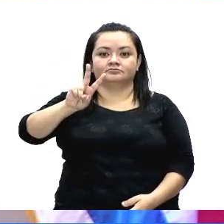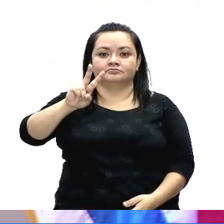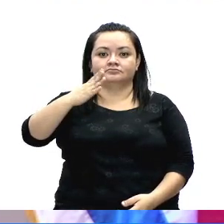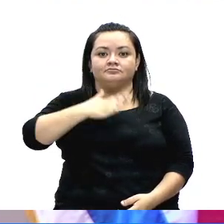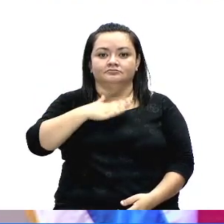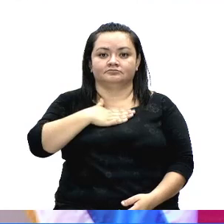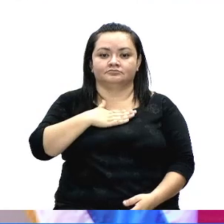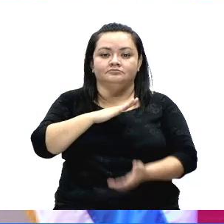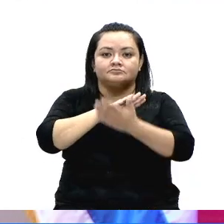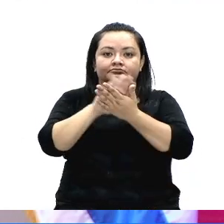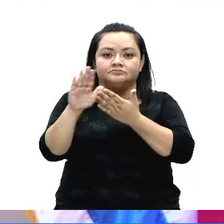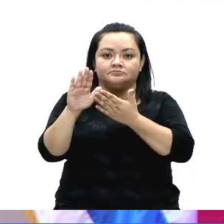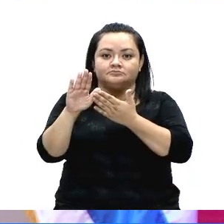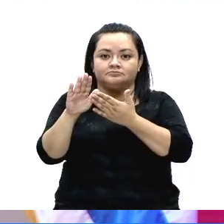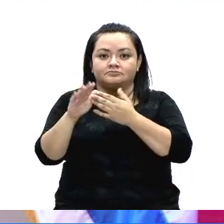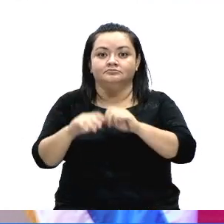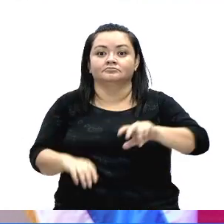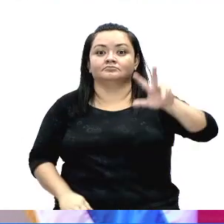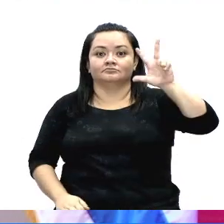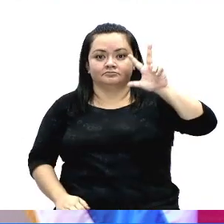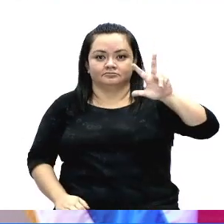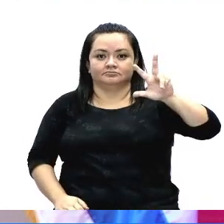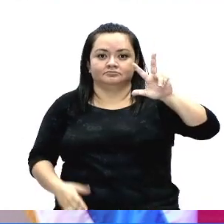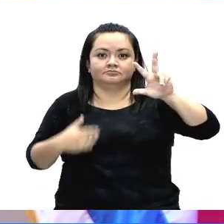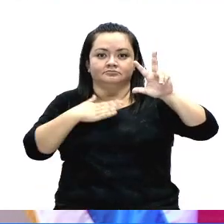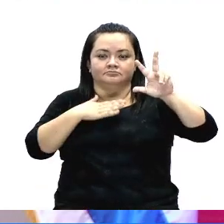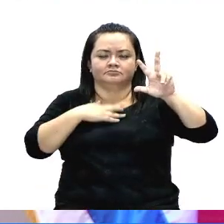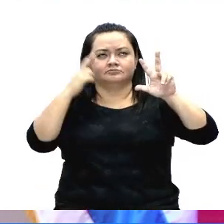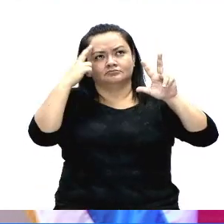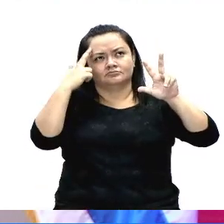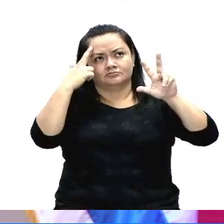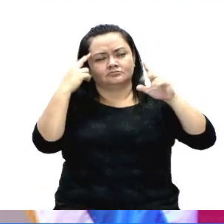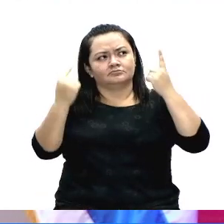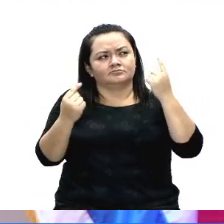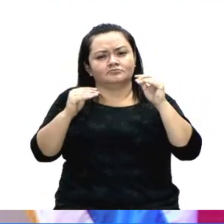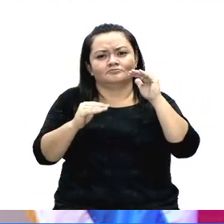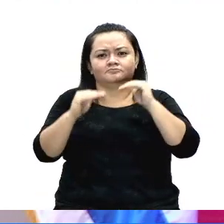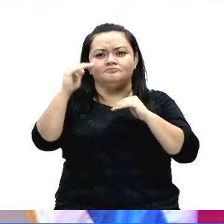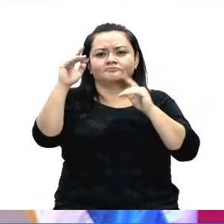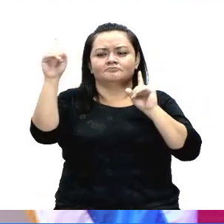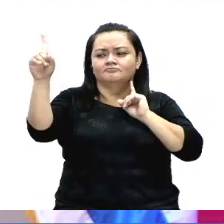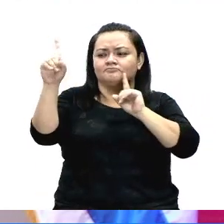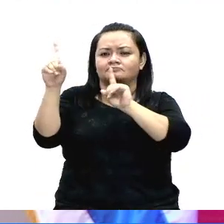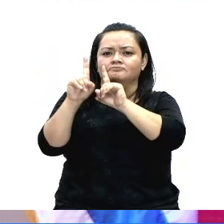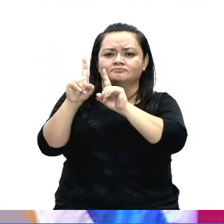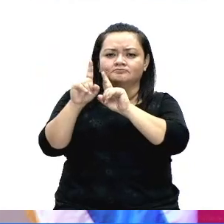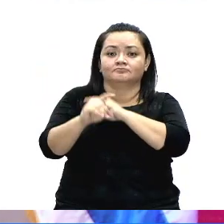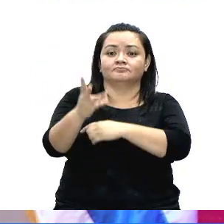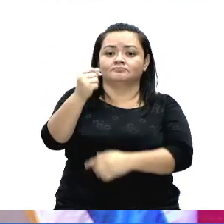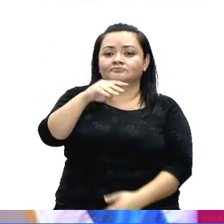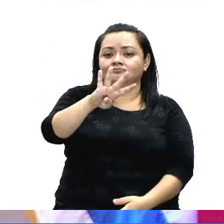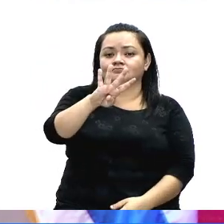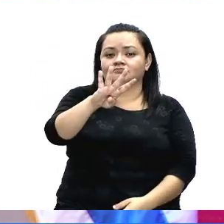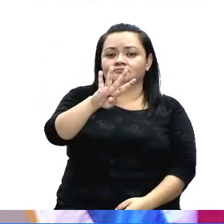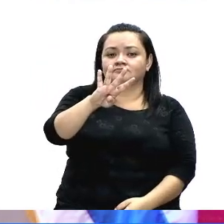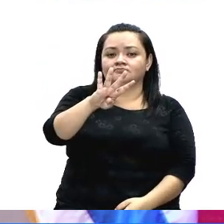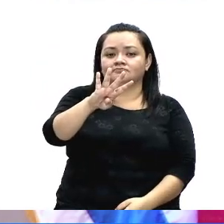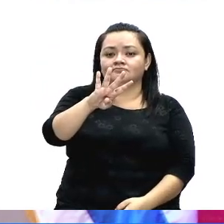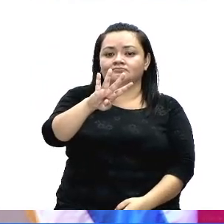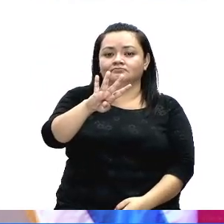tenemos que santificar nos tres que tenemos que analizar en qué nivel nosotros estamos número cuatro